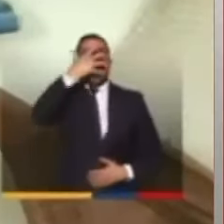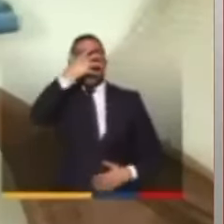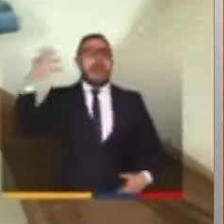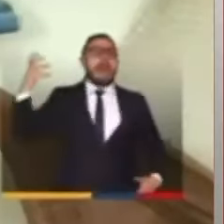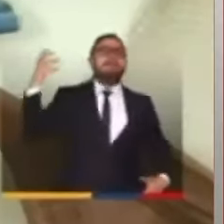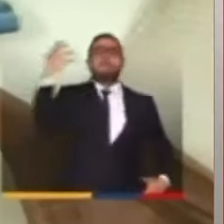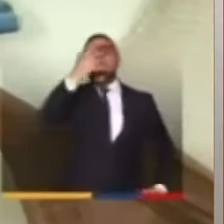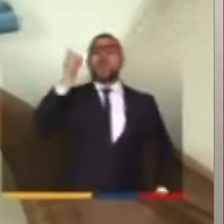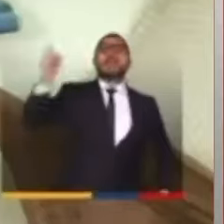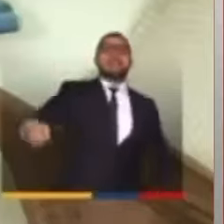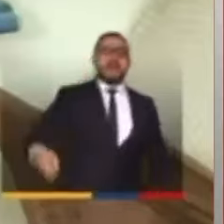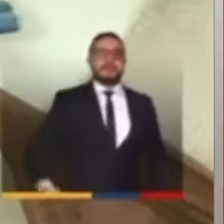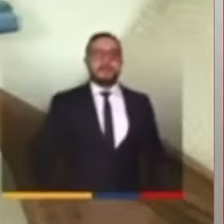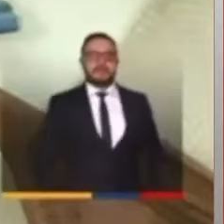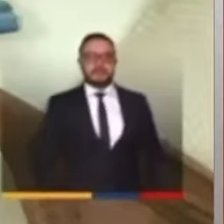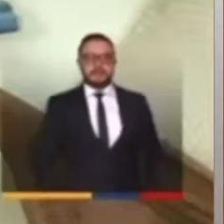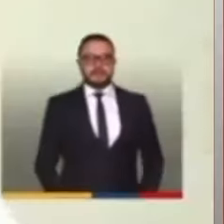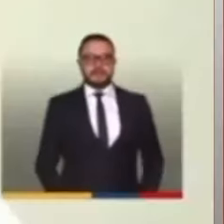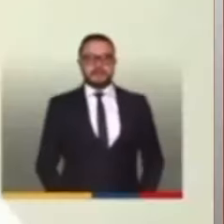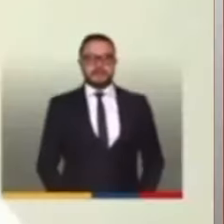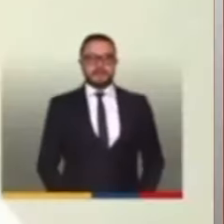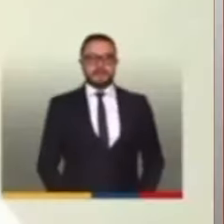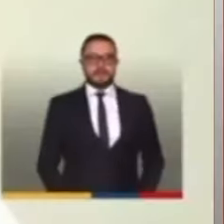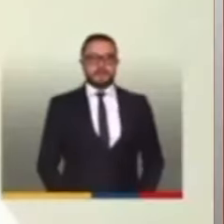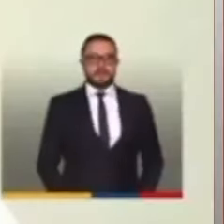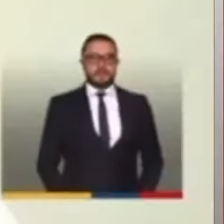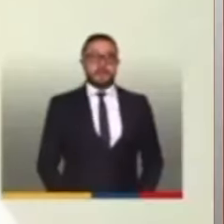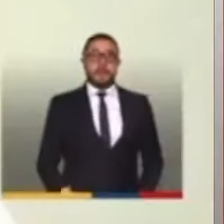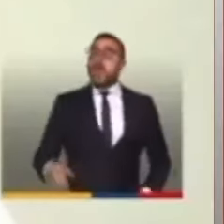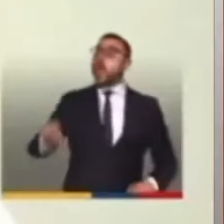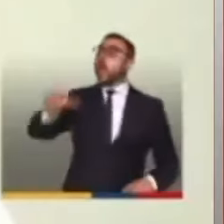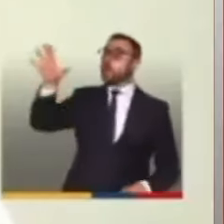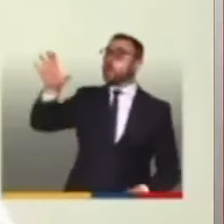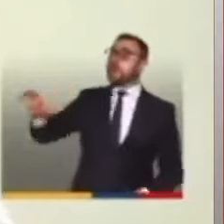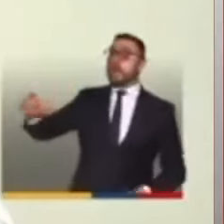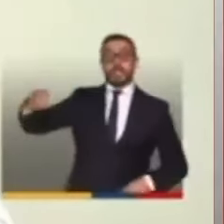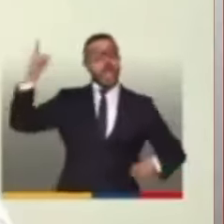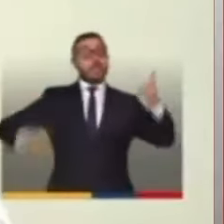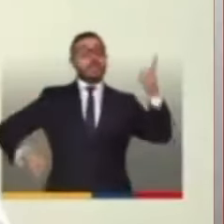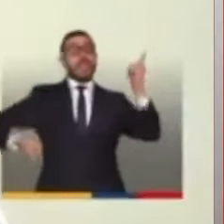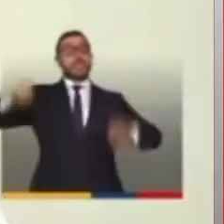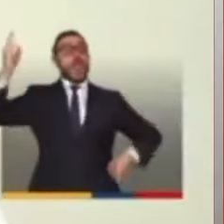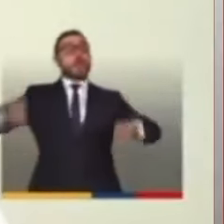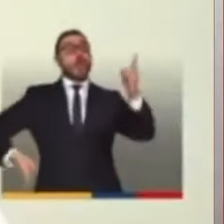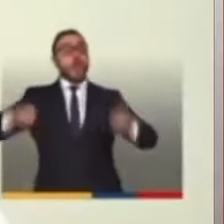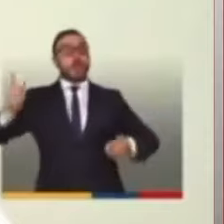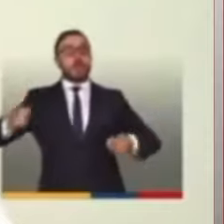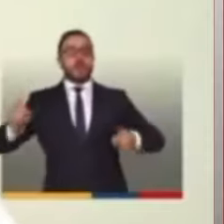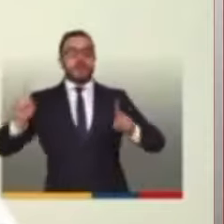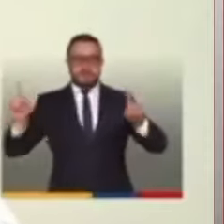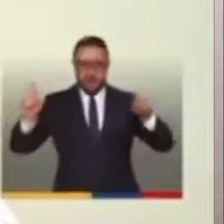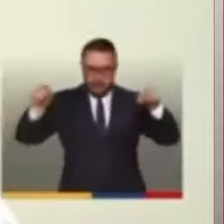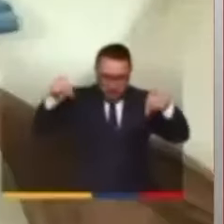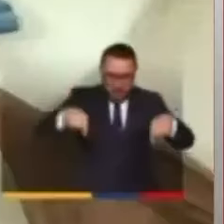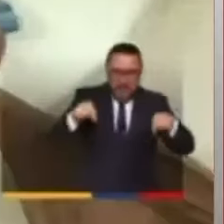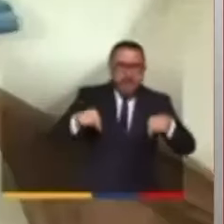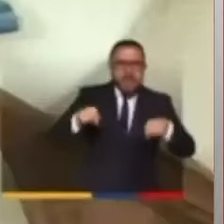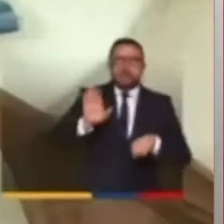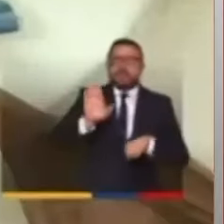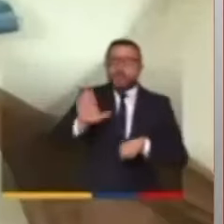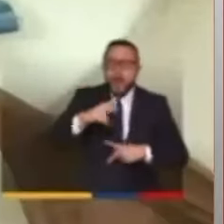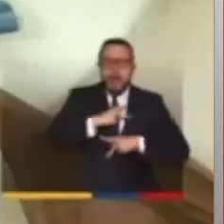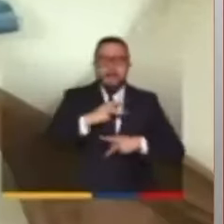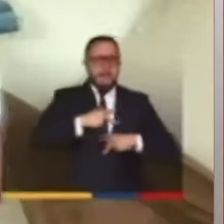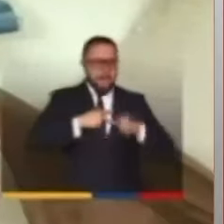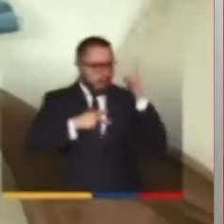el bailadito es parte de su lenguaje corporal habitual, a menos que él esté cogido del